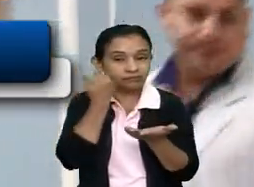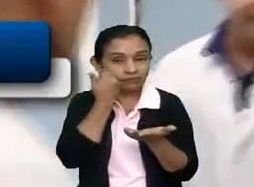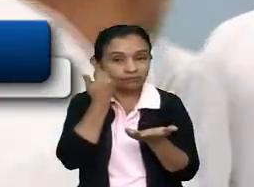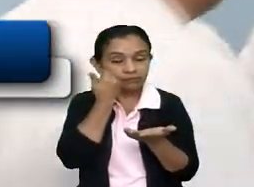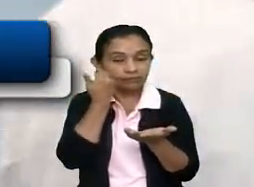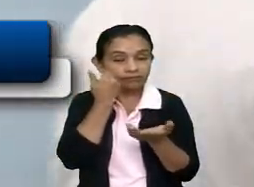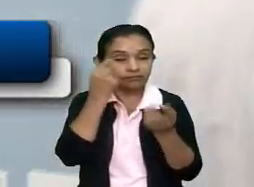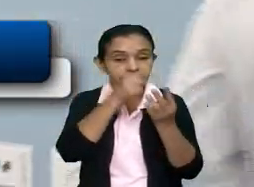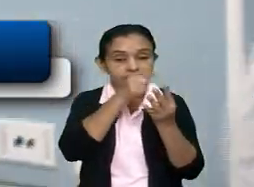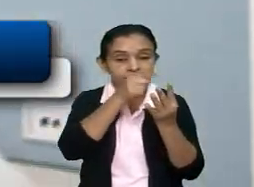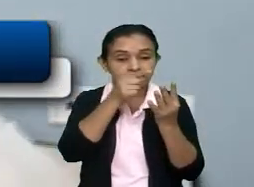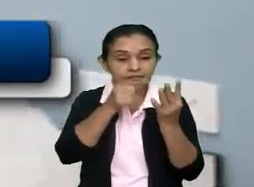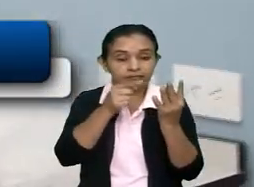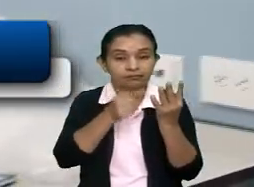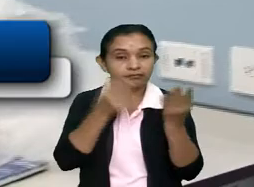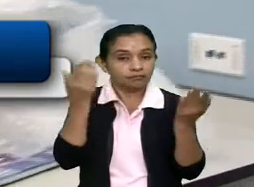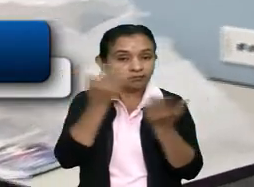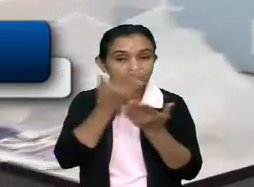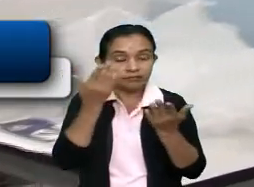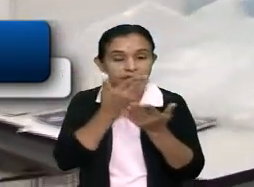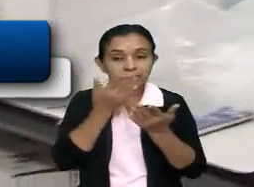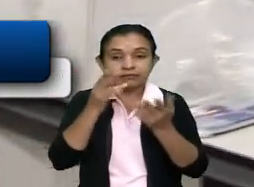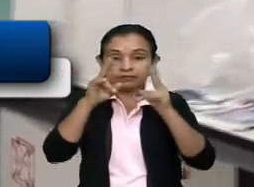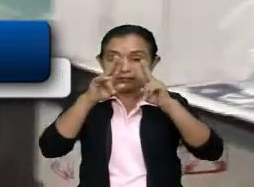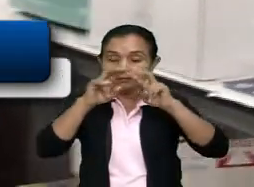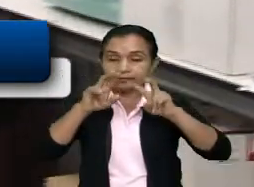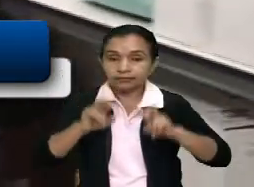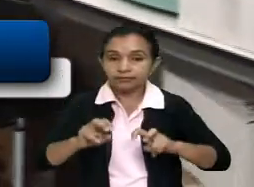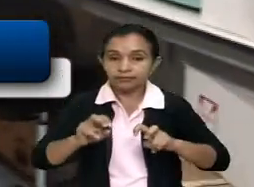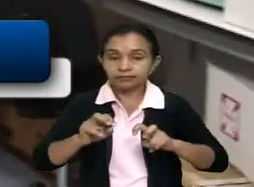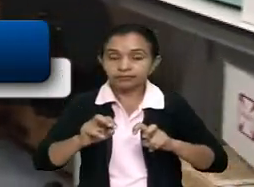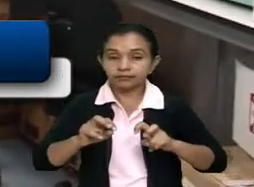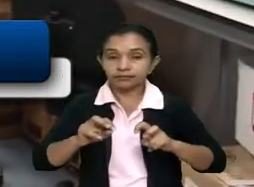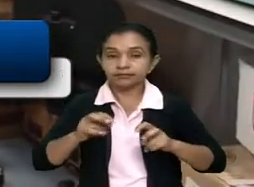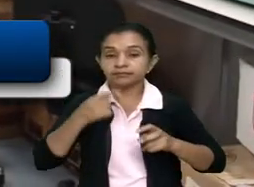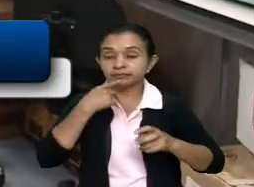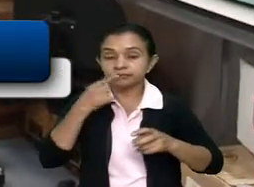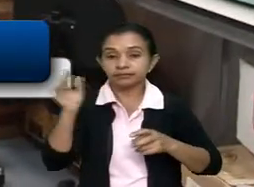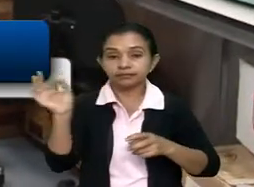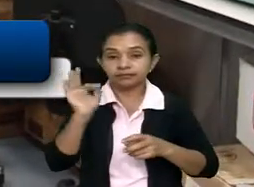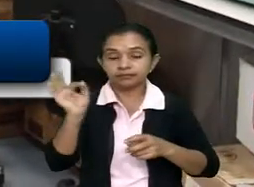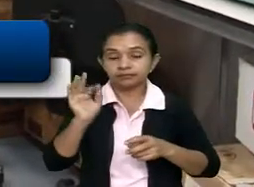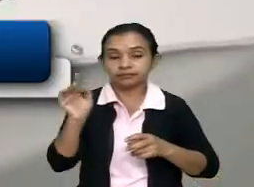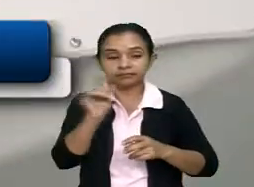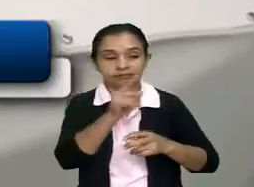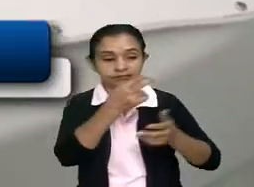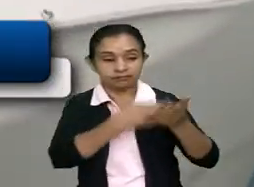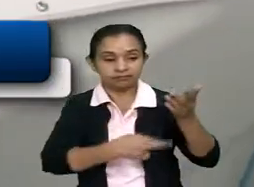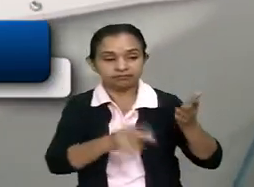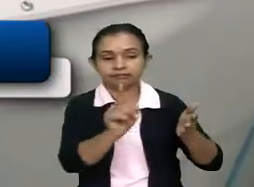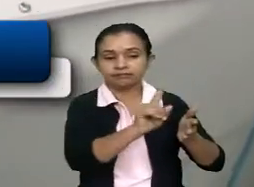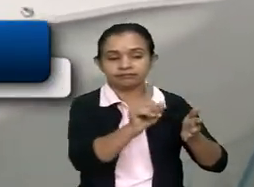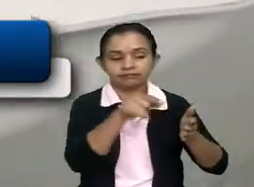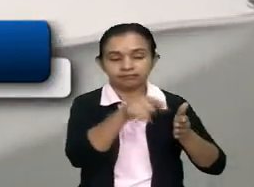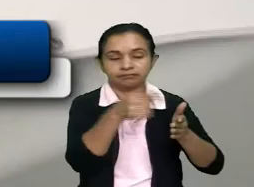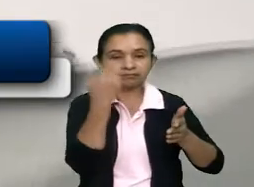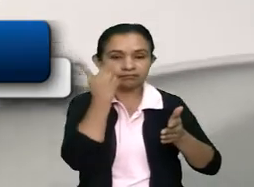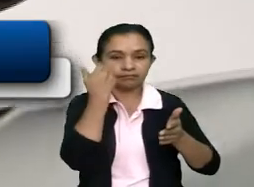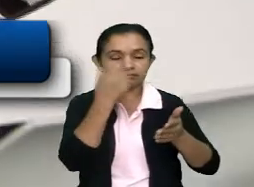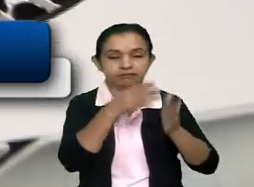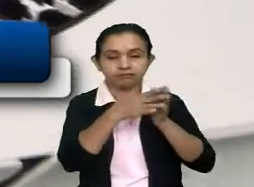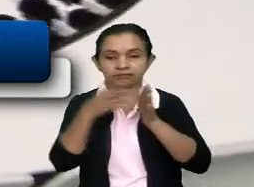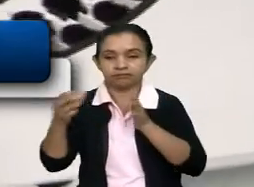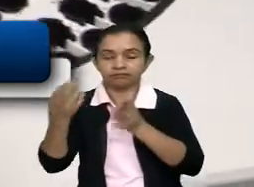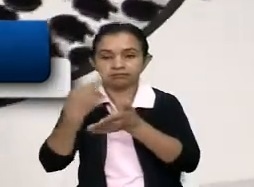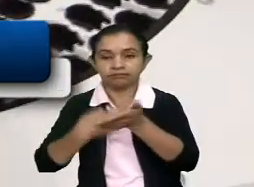todas estas enfermedades son estudiadas son evaluadas y de esa manera evitar que se transmitan estas enfermedades a través de las transfusiones de